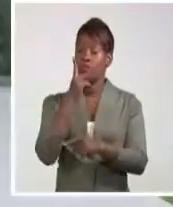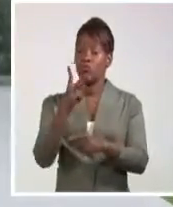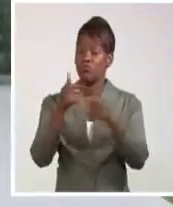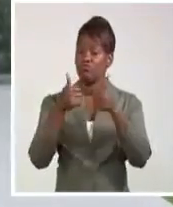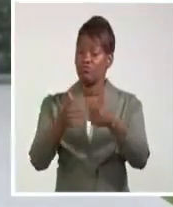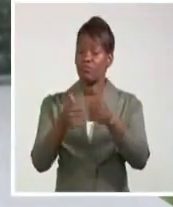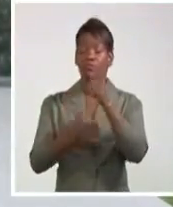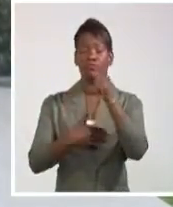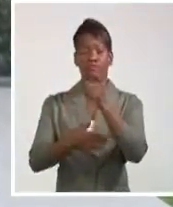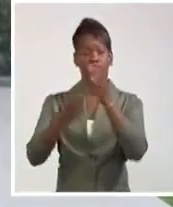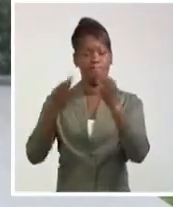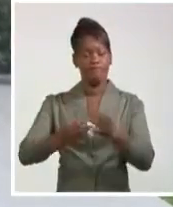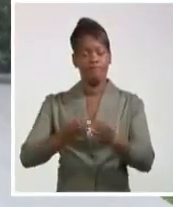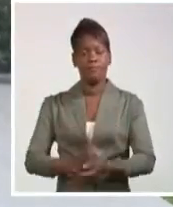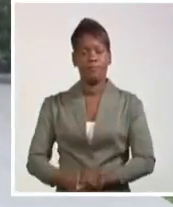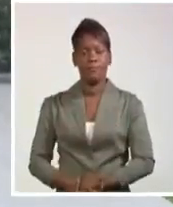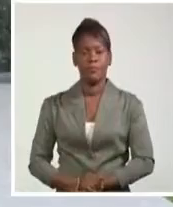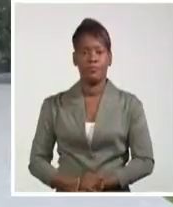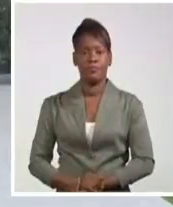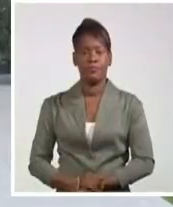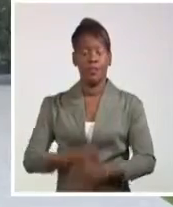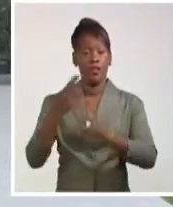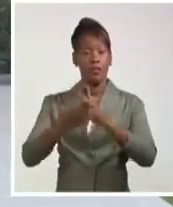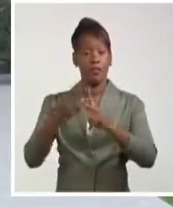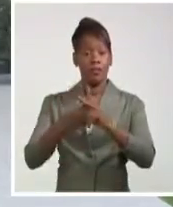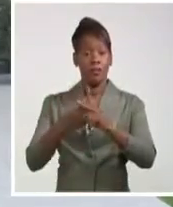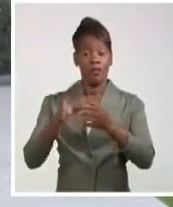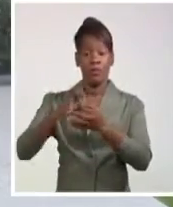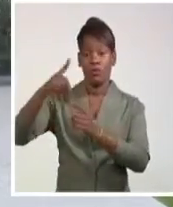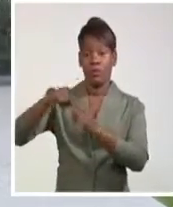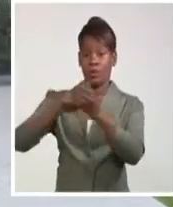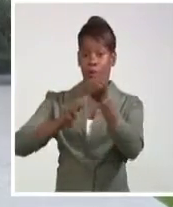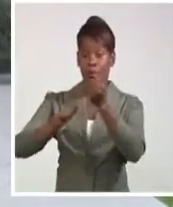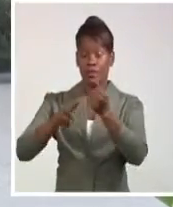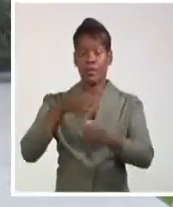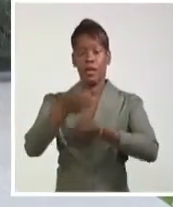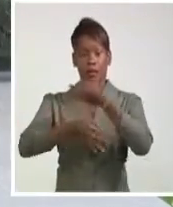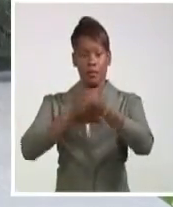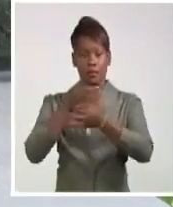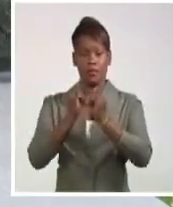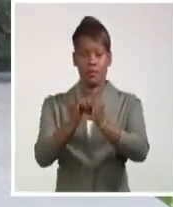verdad. Desde Yateras, Guantánamo, Ernesto Martínez y Miguel Reyes, Sistema Informativo de la Televisión Cubana.